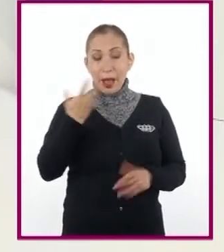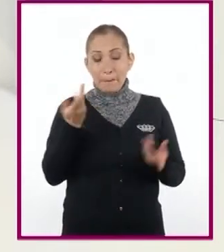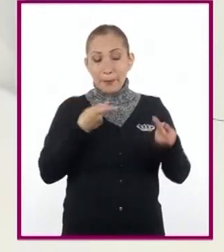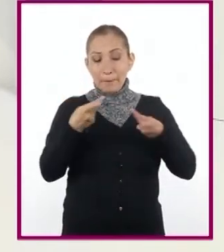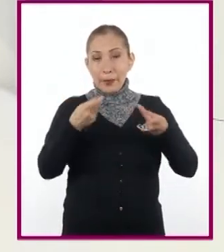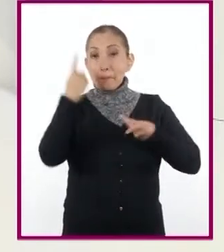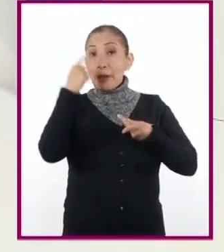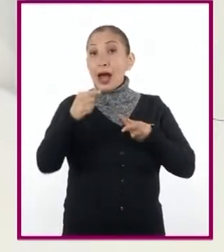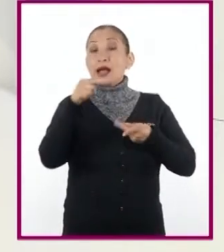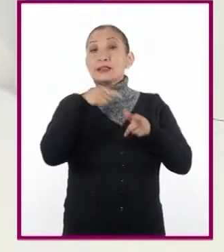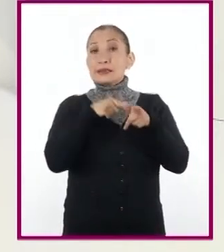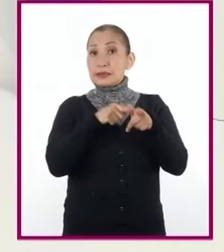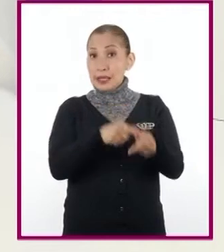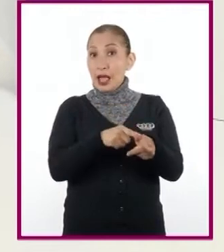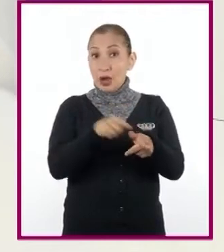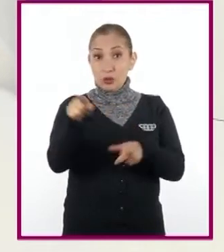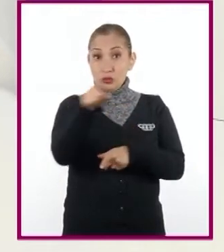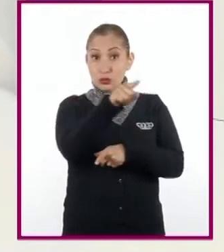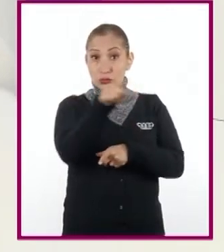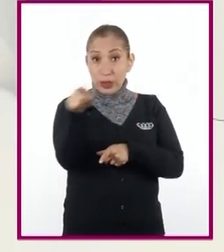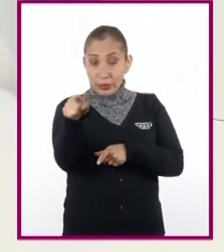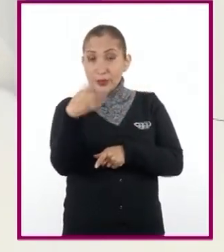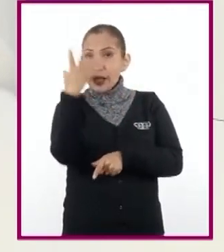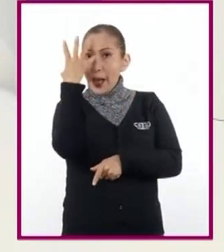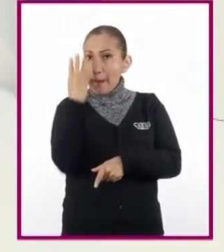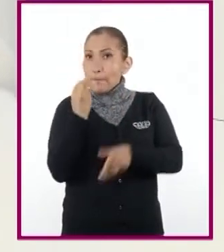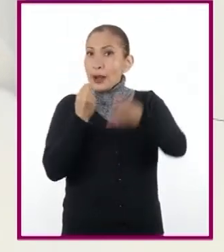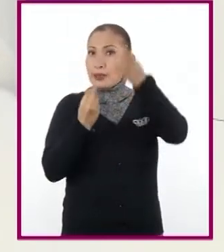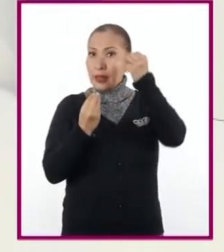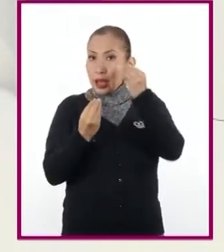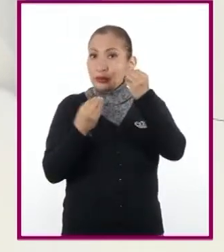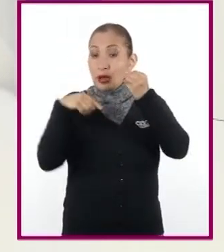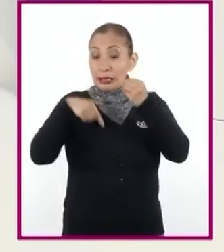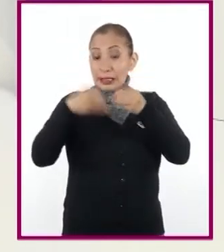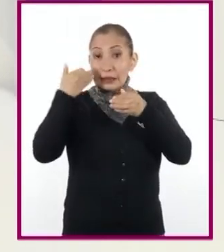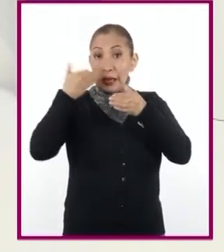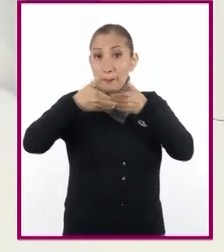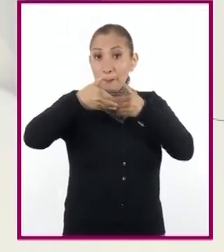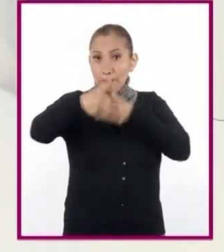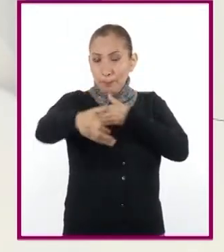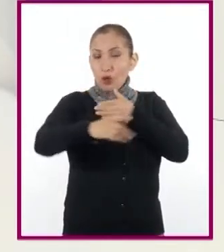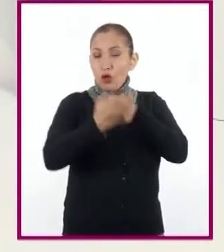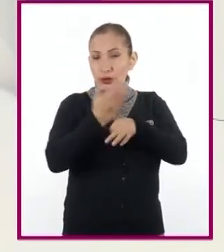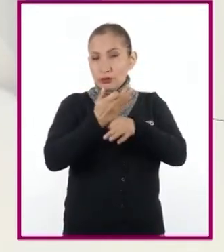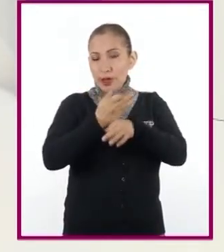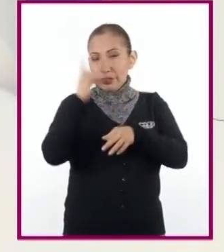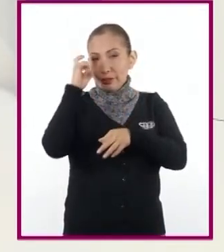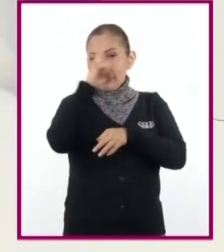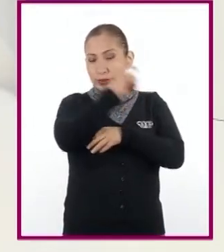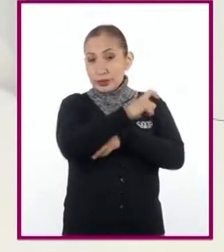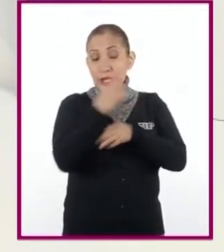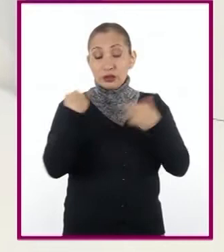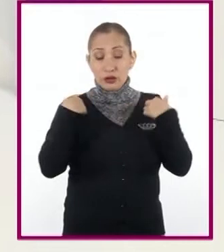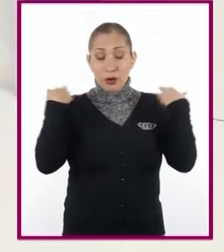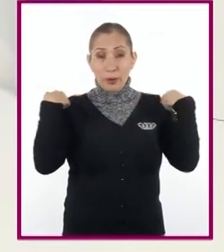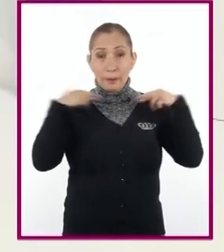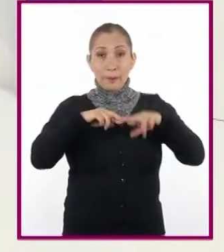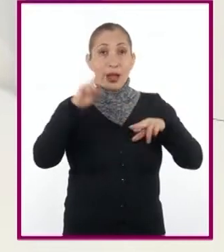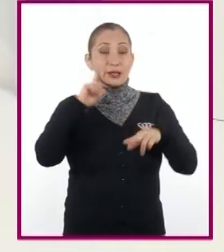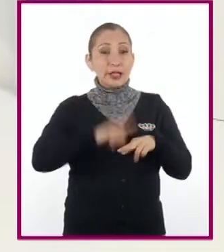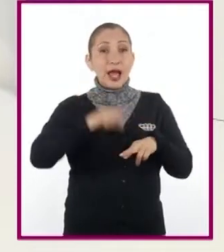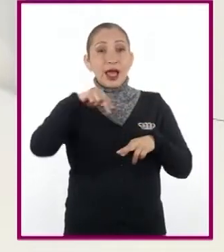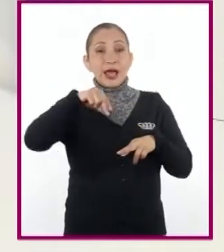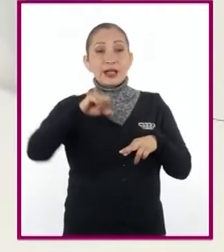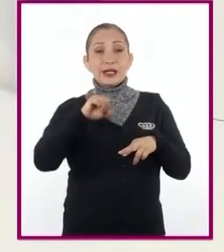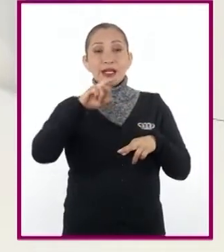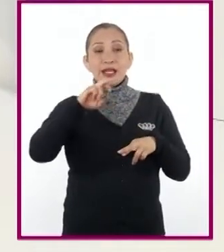diseñado para que continúen ustedes con su aprendizaje en este periodo de contingencia. Soy la profesora Nirvana Galicia